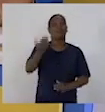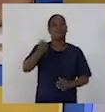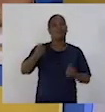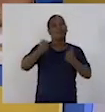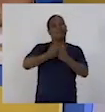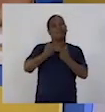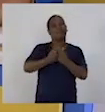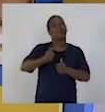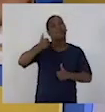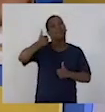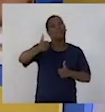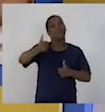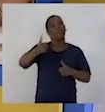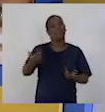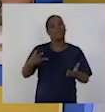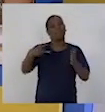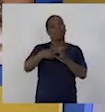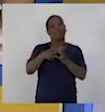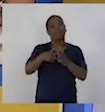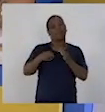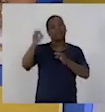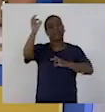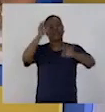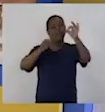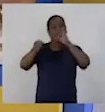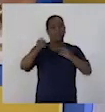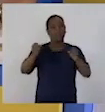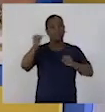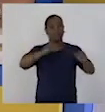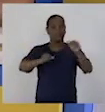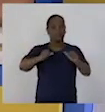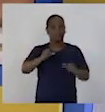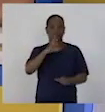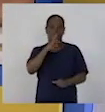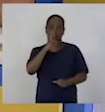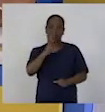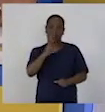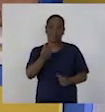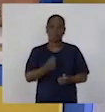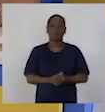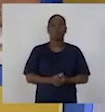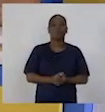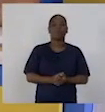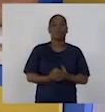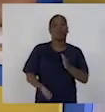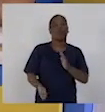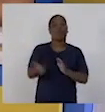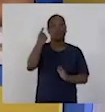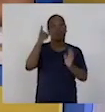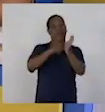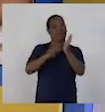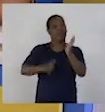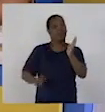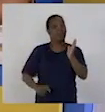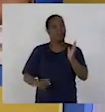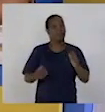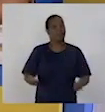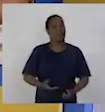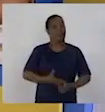choques efectivos entre las partículas de las sustancias reaccionantes. Aumentaría la energía de activación, por lo que por estos